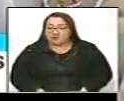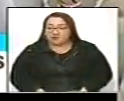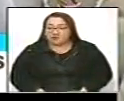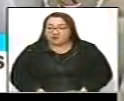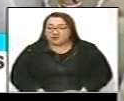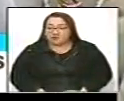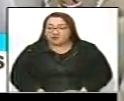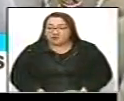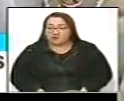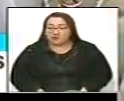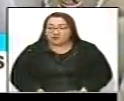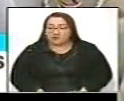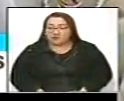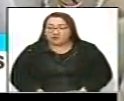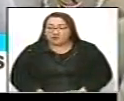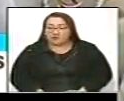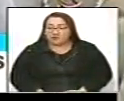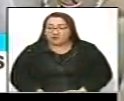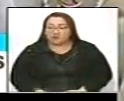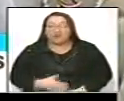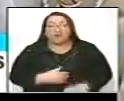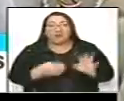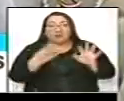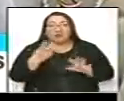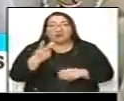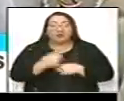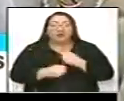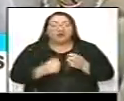el 92, cuando se discutía el